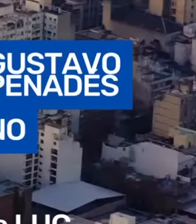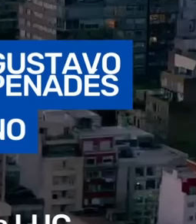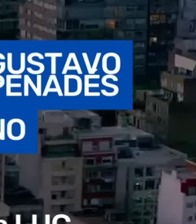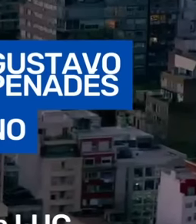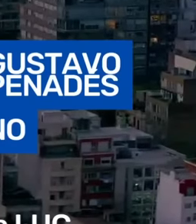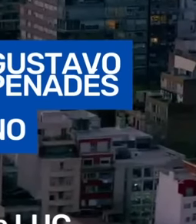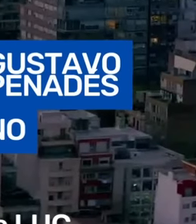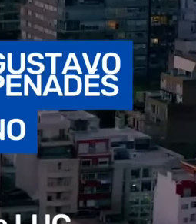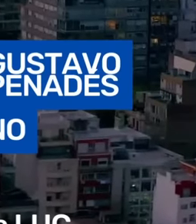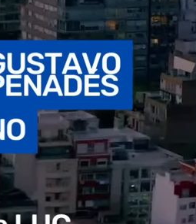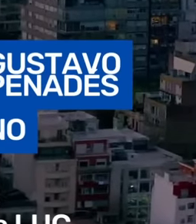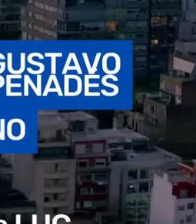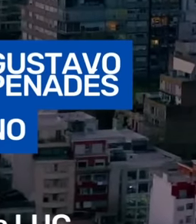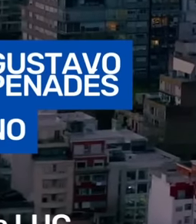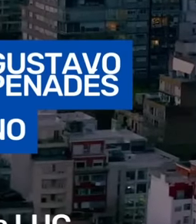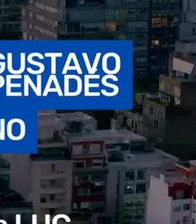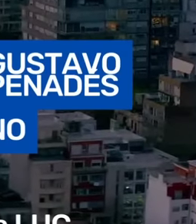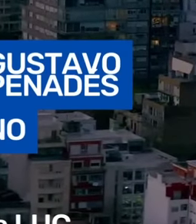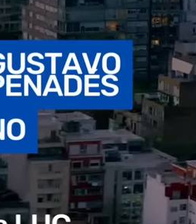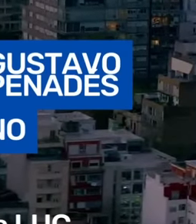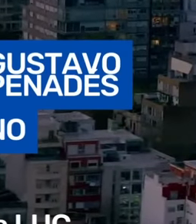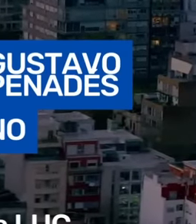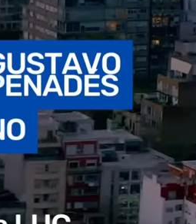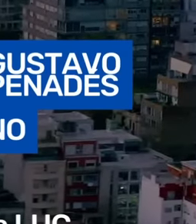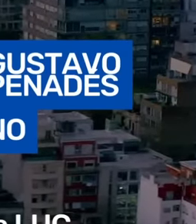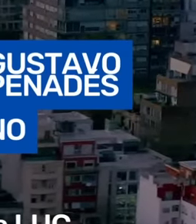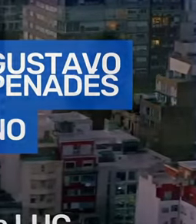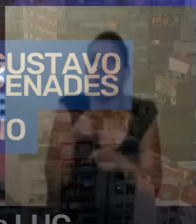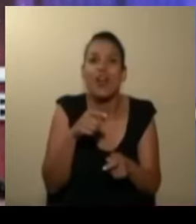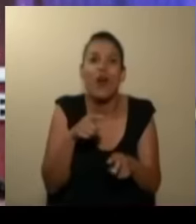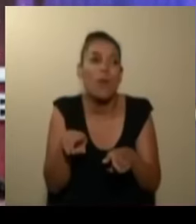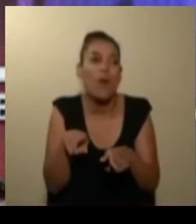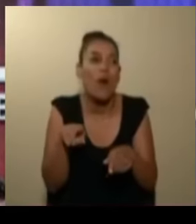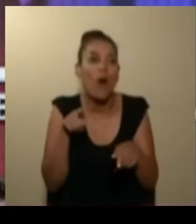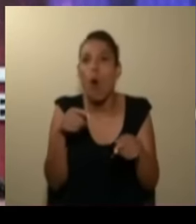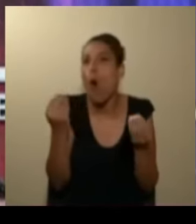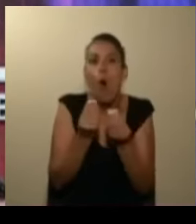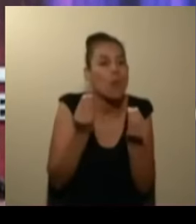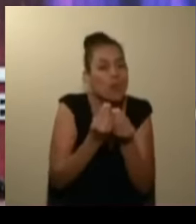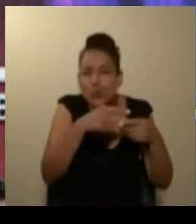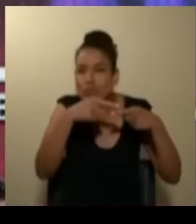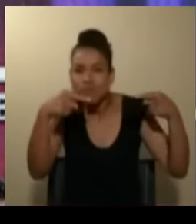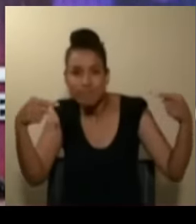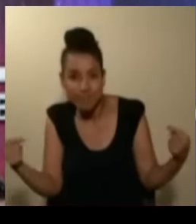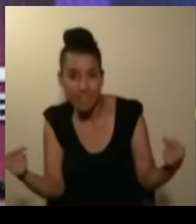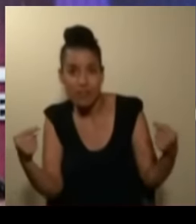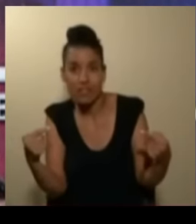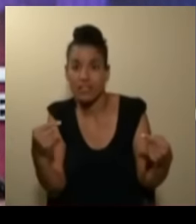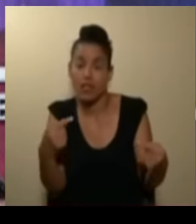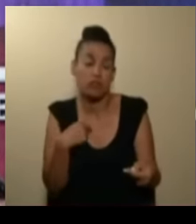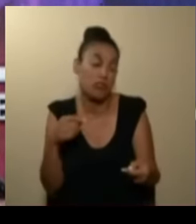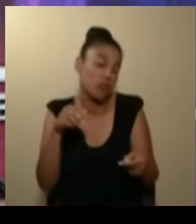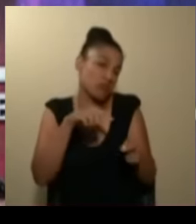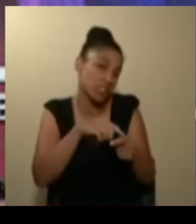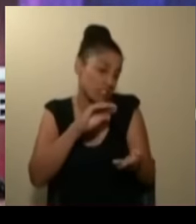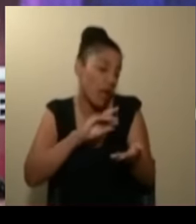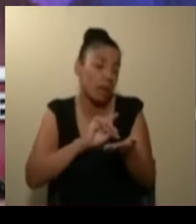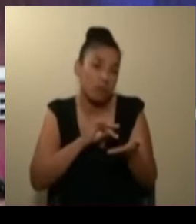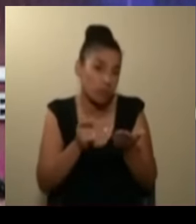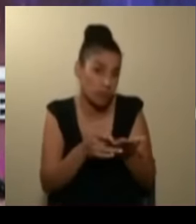Estos días, ¿no? Esa hidra de 50.000 tentáculos. No creemos que esta propuesta en la LUC agilice